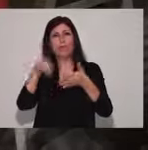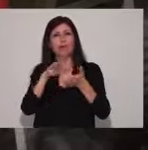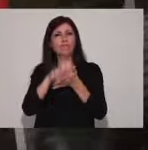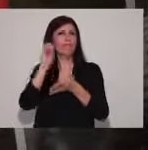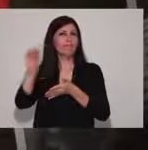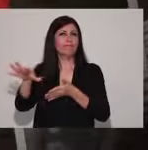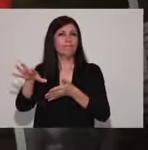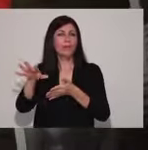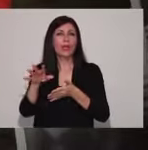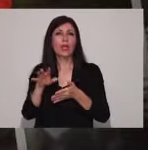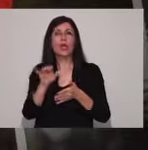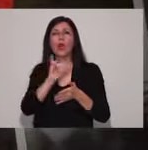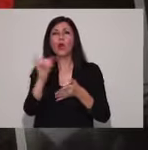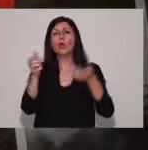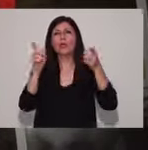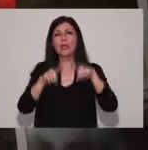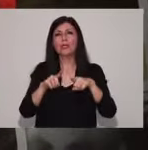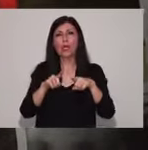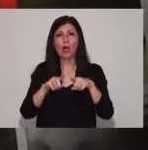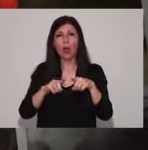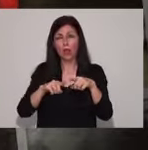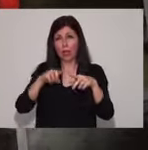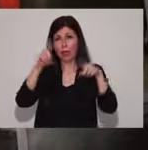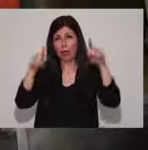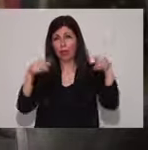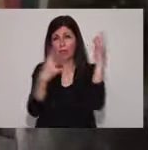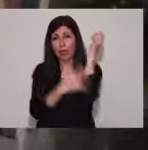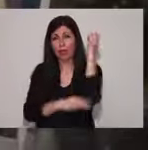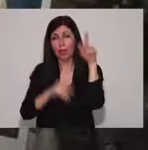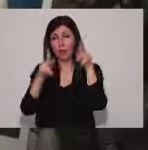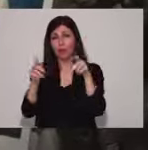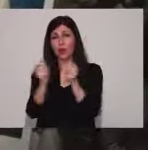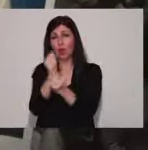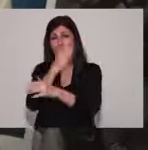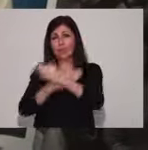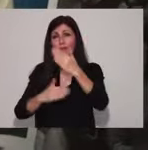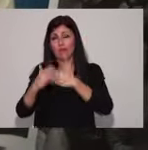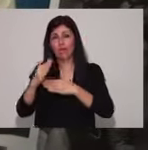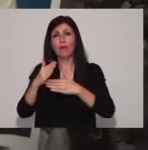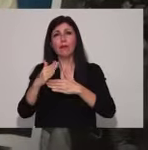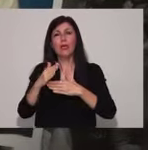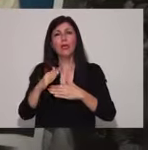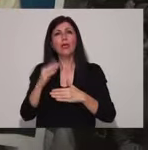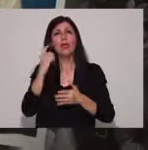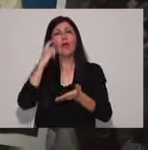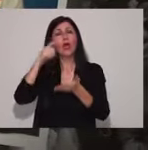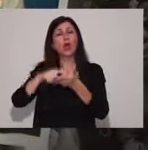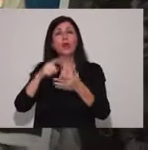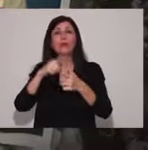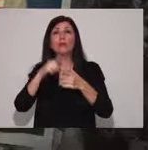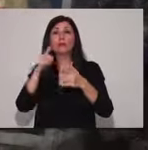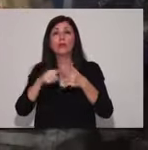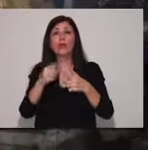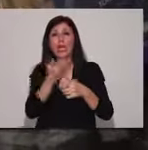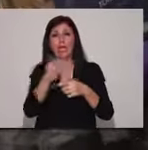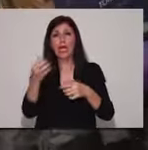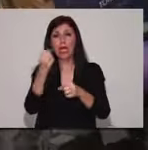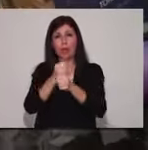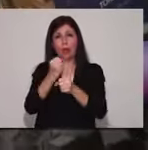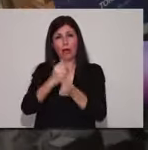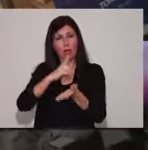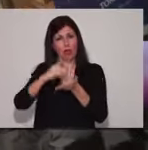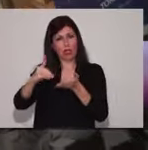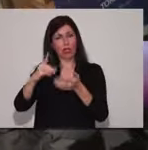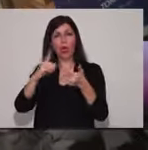de discriminación, como lo ha sido el índice de pobreza en personas con discapacidad, reconociendo entonces que